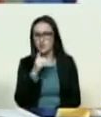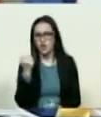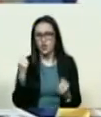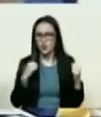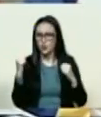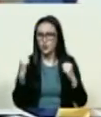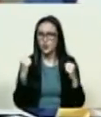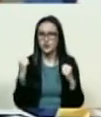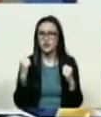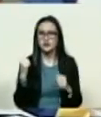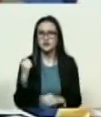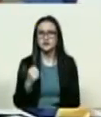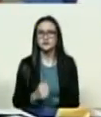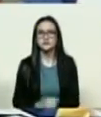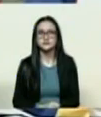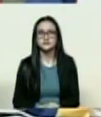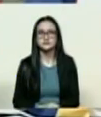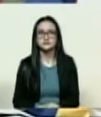surgir